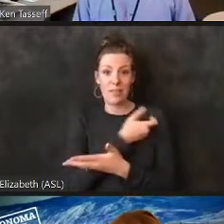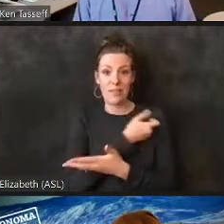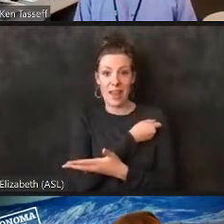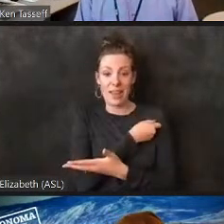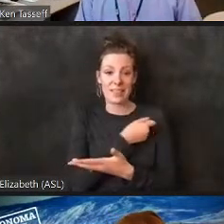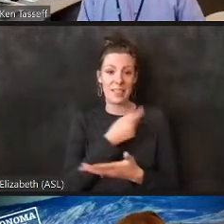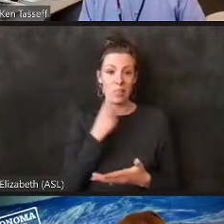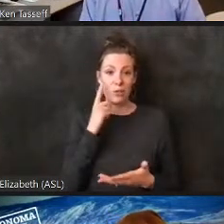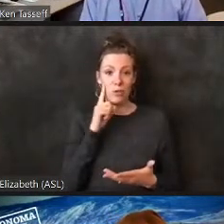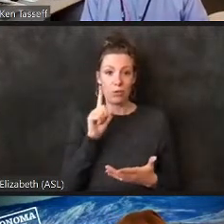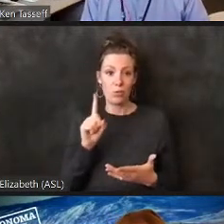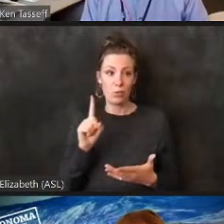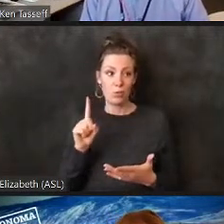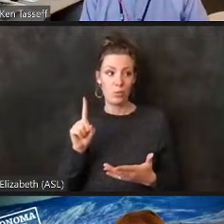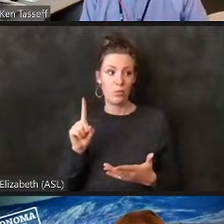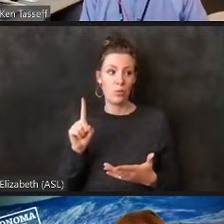no tienen